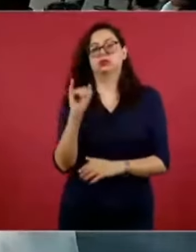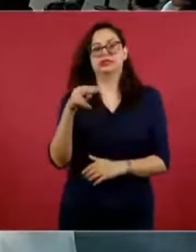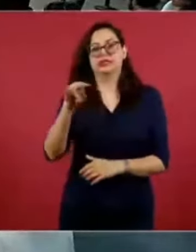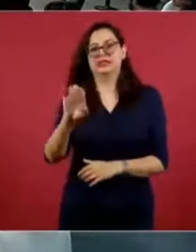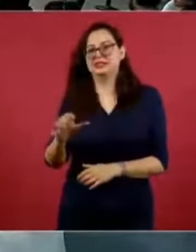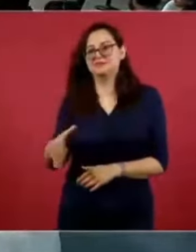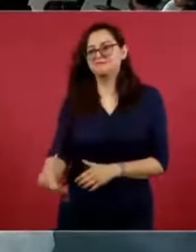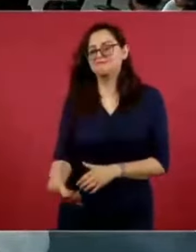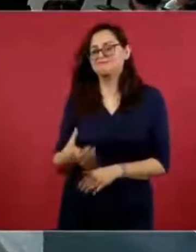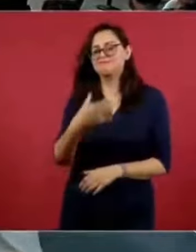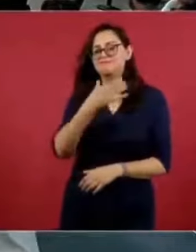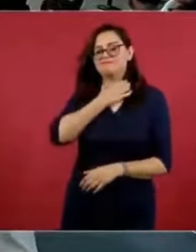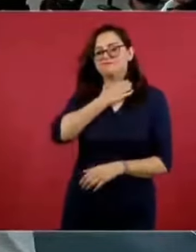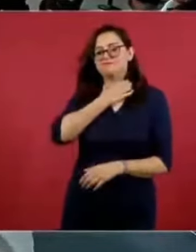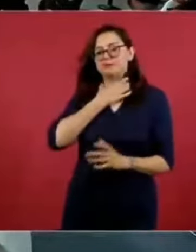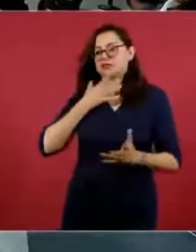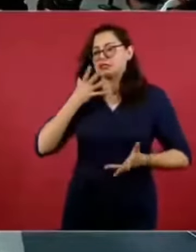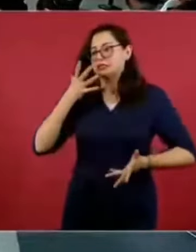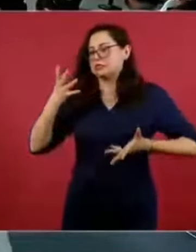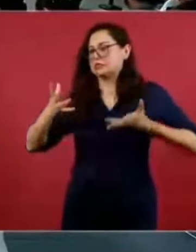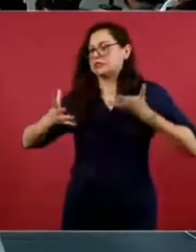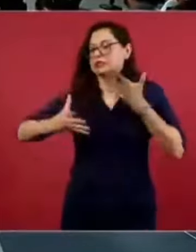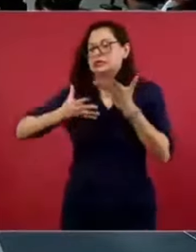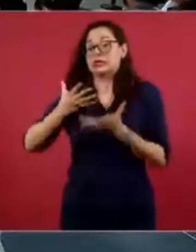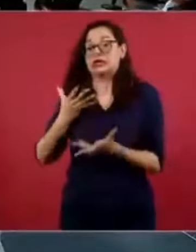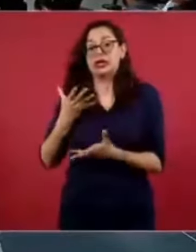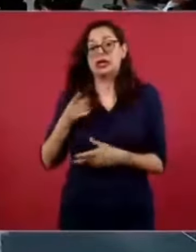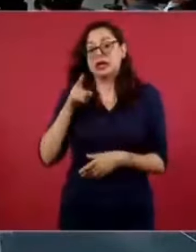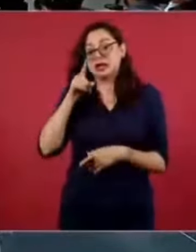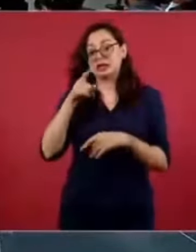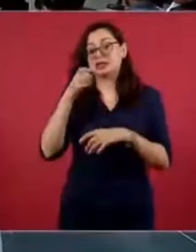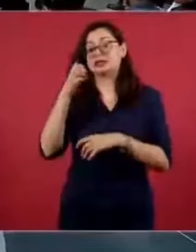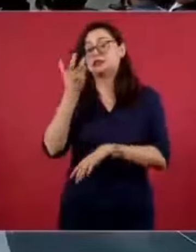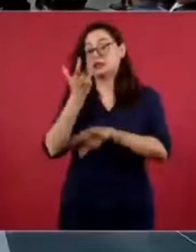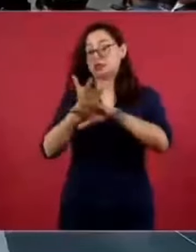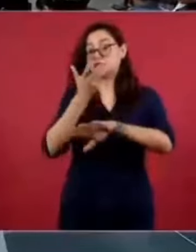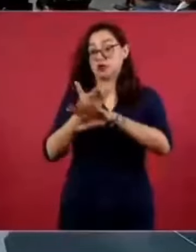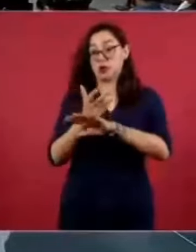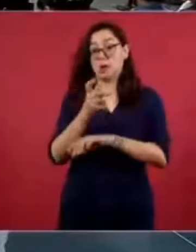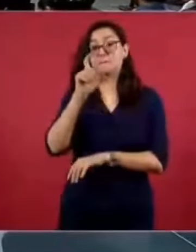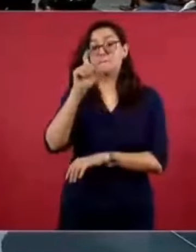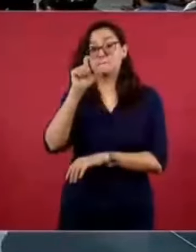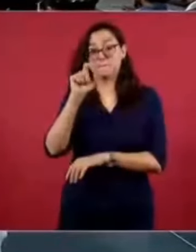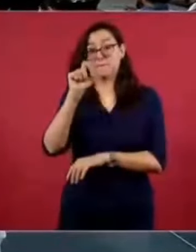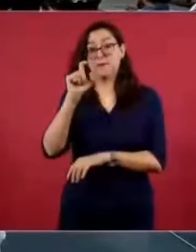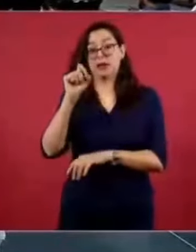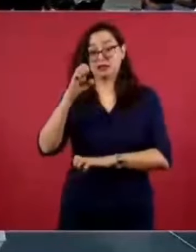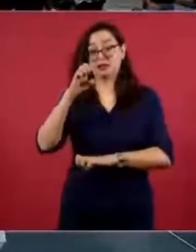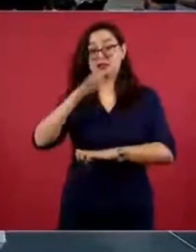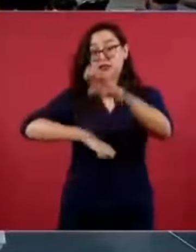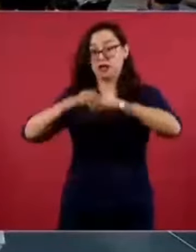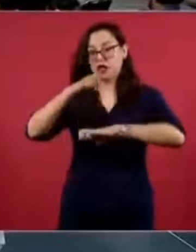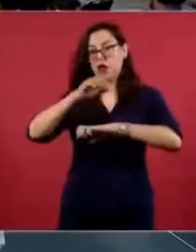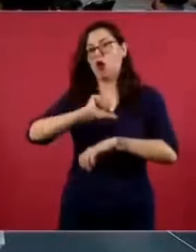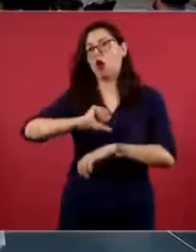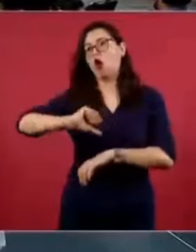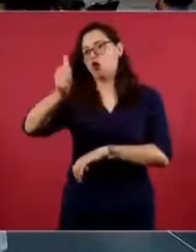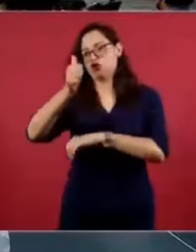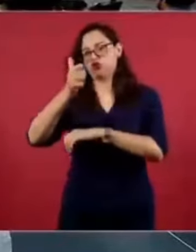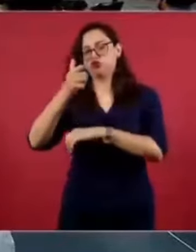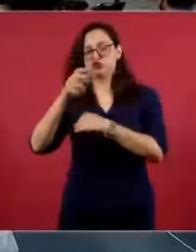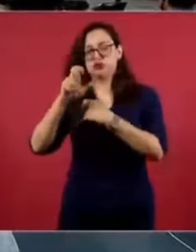fue en 20 consulados en Estados Unidos y algunos otros en Europa pero especialmente en